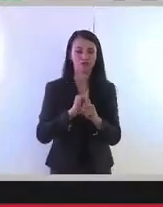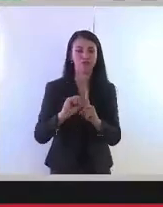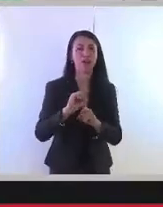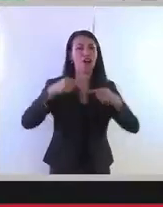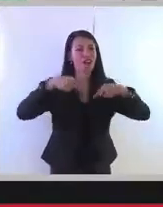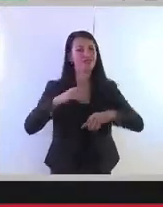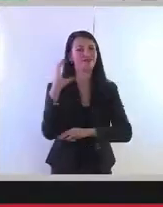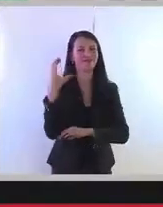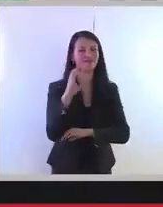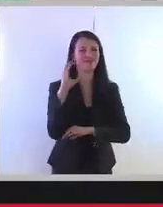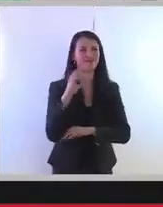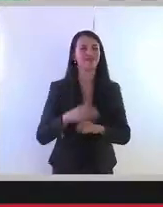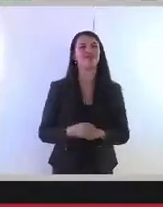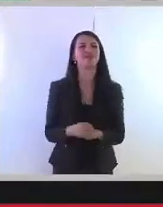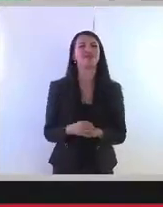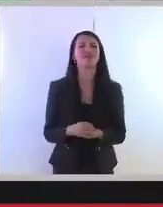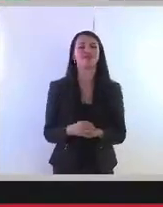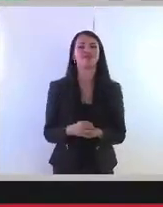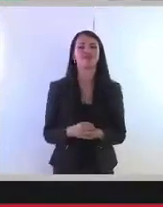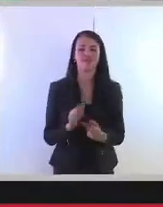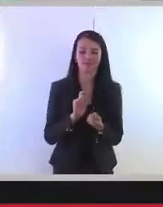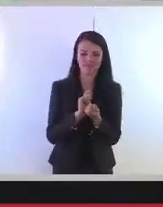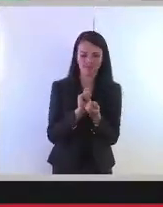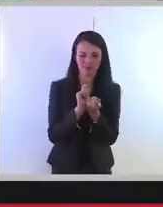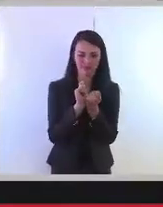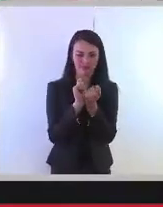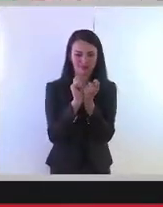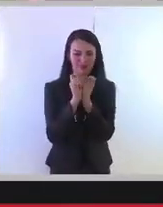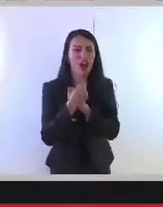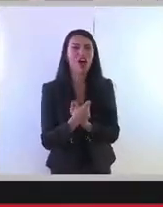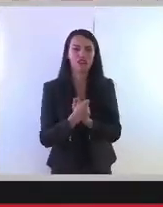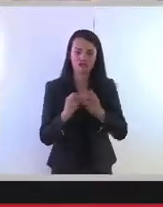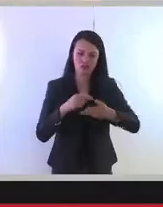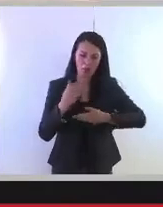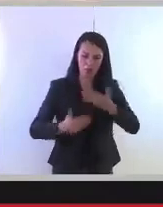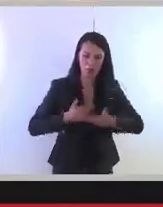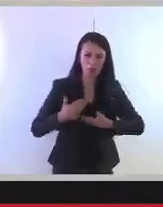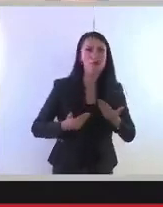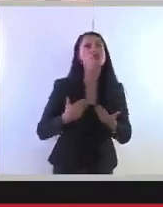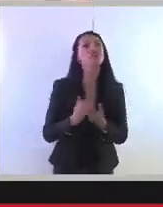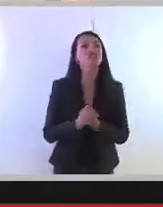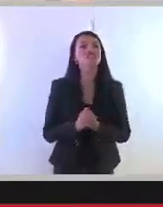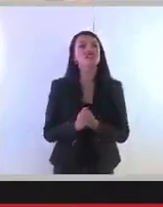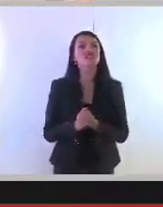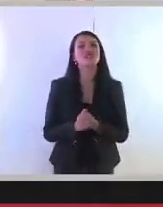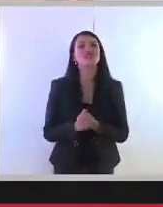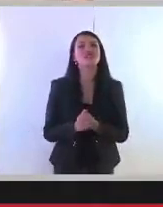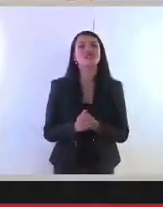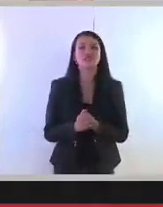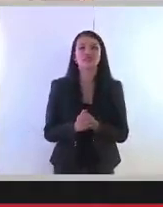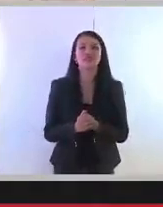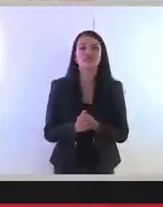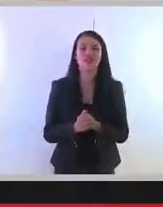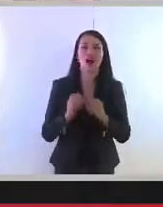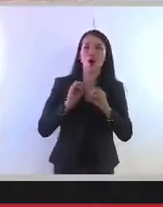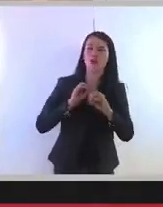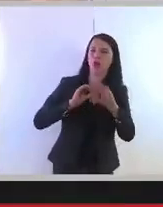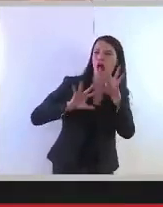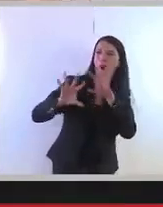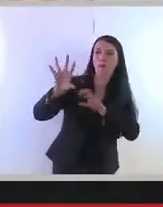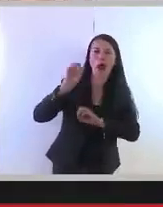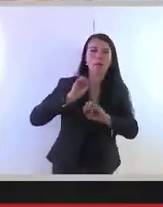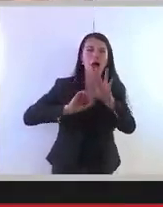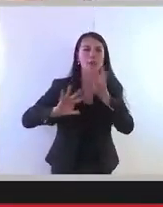en el país, de los cambios que estamos estructurando, del estallido